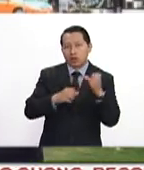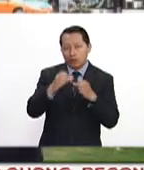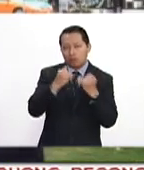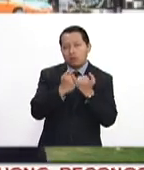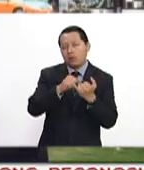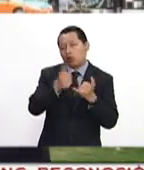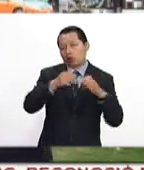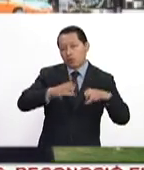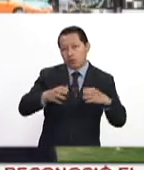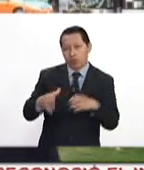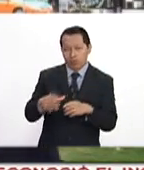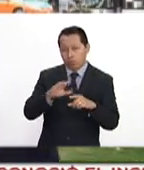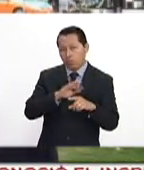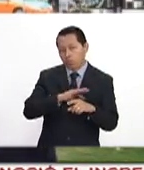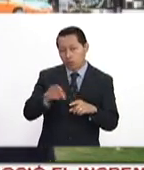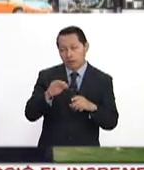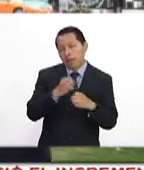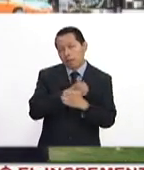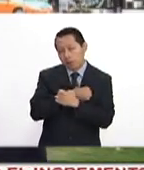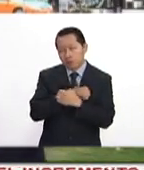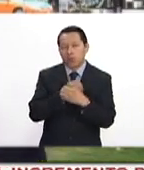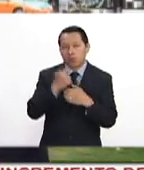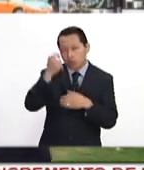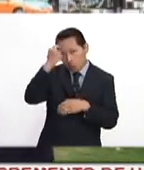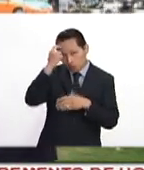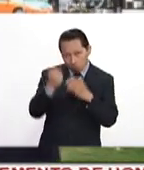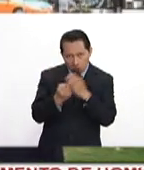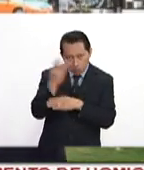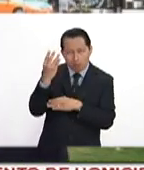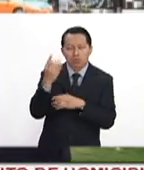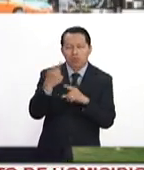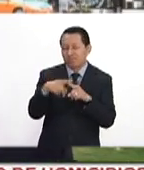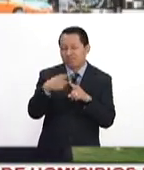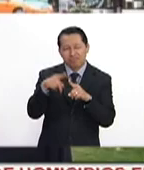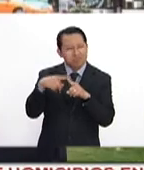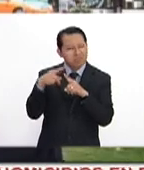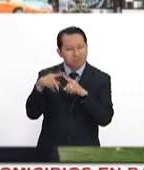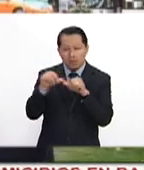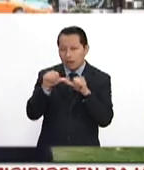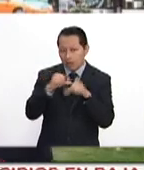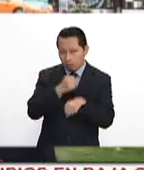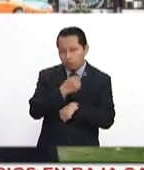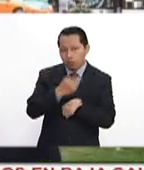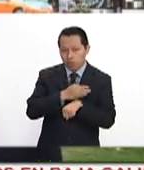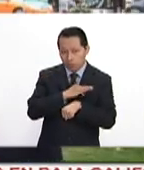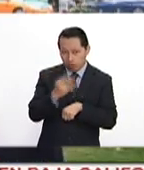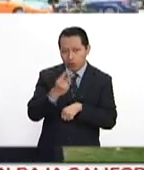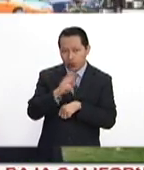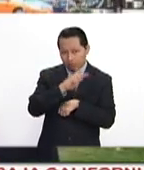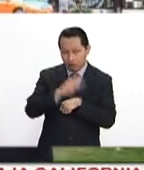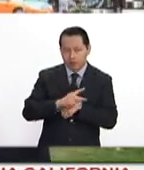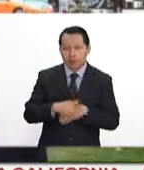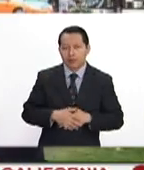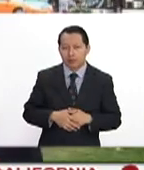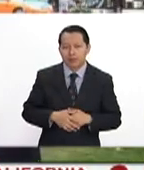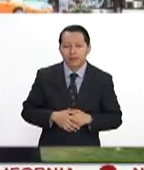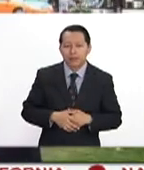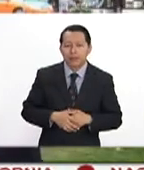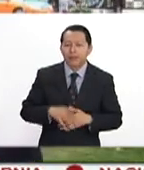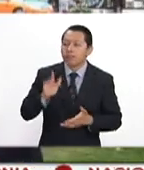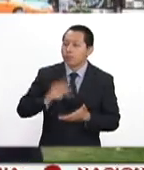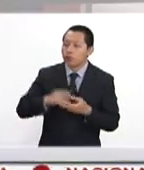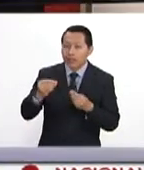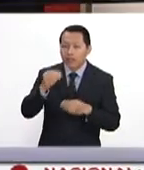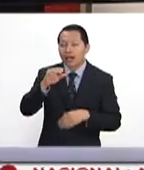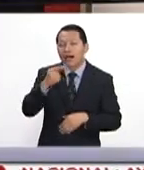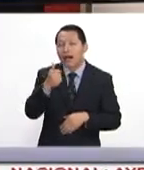también en otros sectores como la educación, la innovación, en fin, muchas áreas de oportunidad que tienen ambos países. Omar. Muchísimas